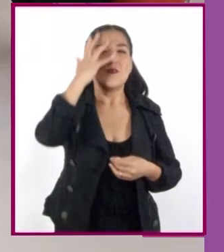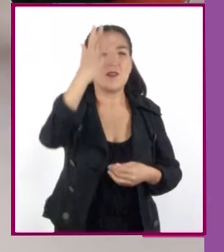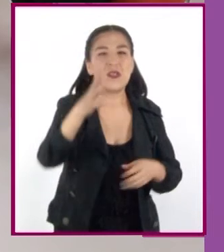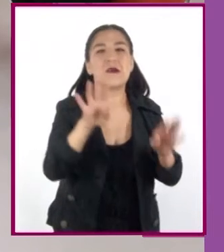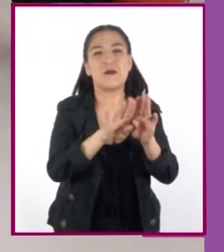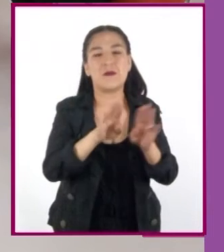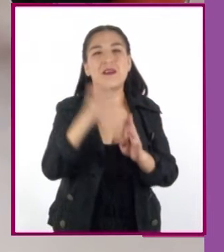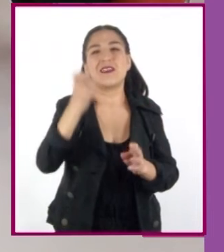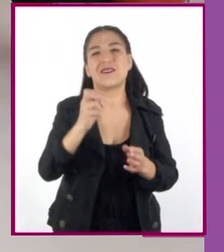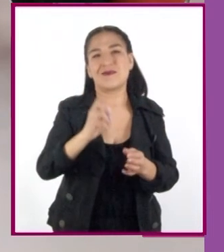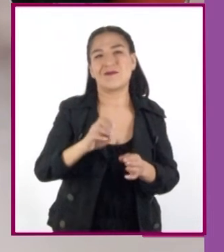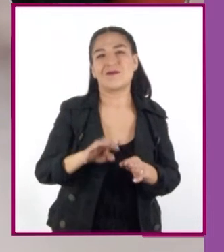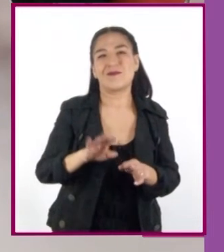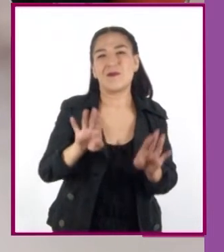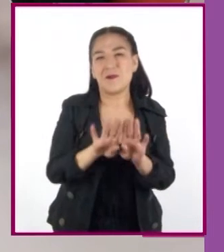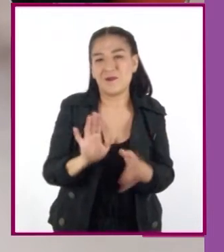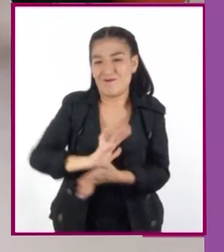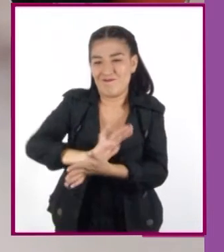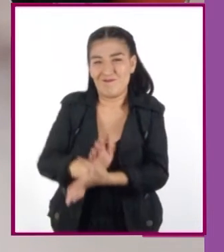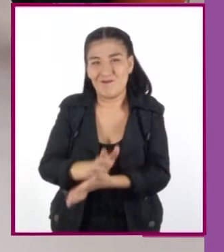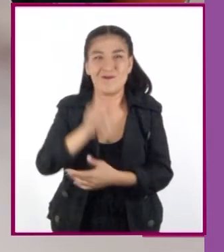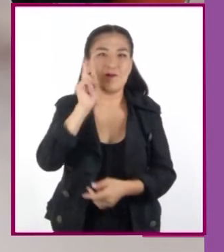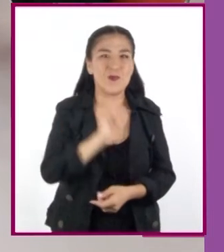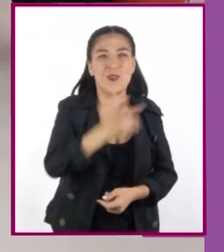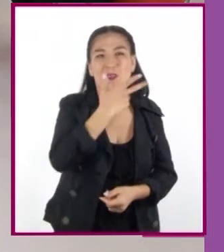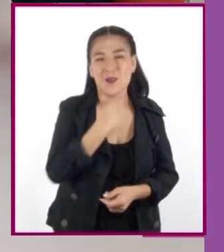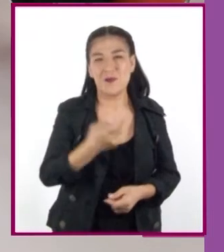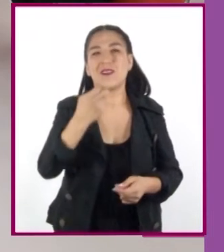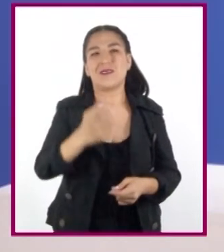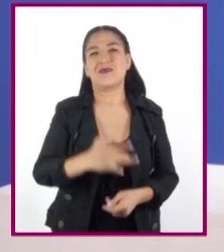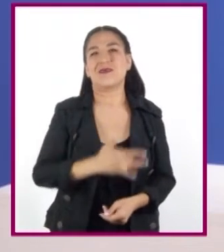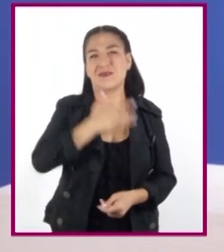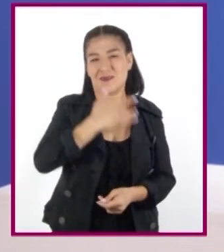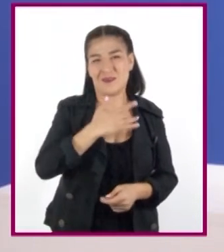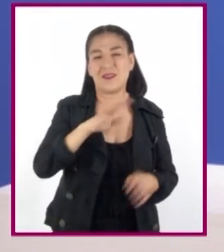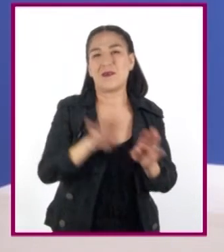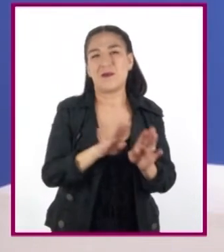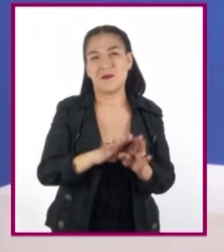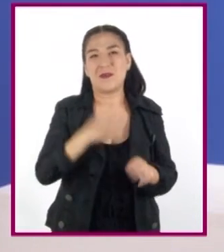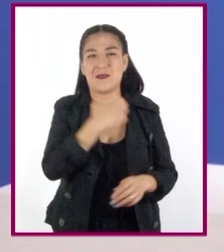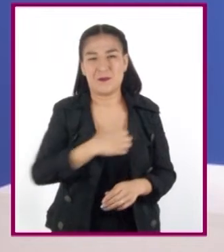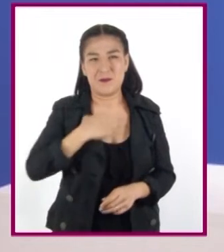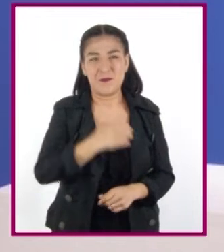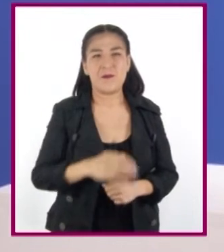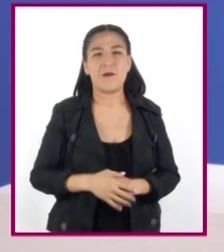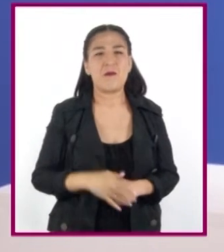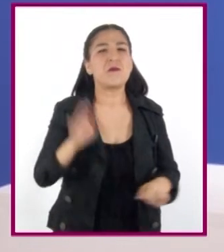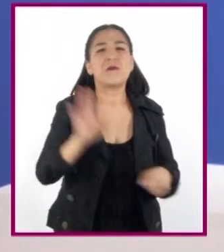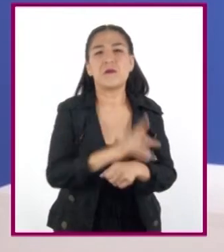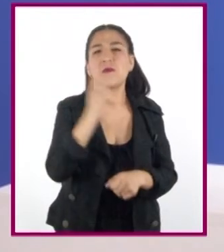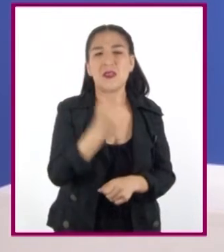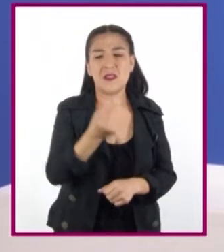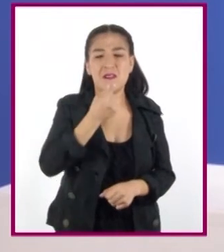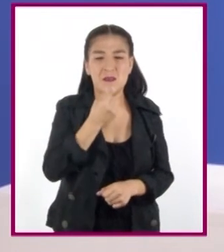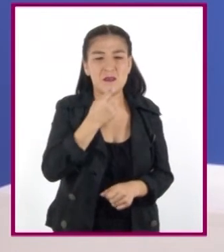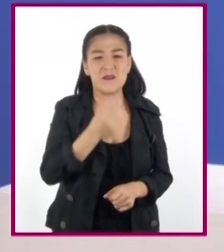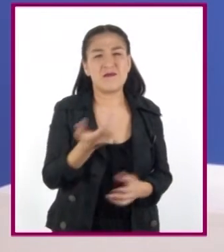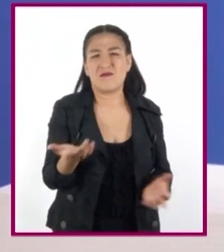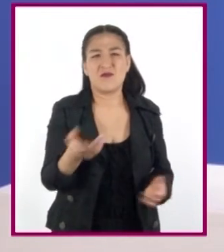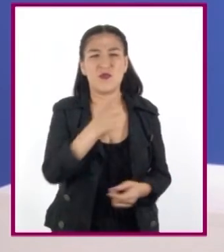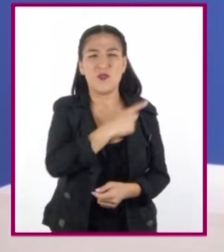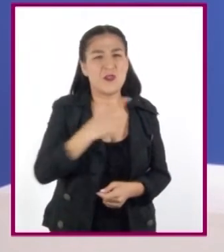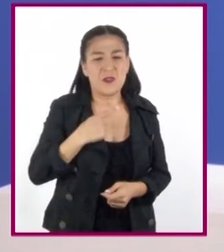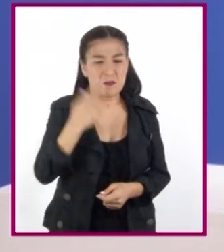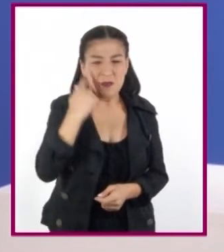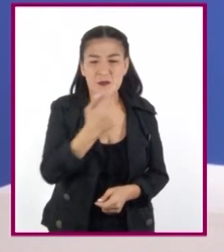desigualdad de géneros desde los mismos sentimientos y emociones. ¿Por qué un niño no debería llorar